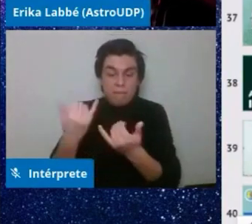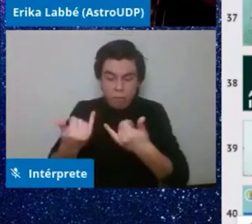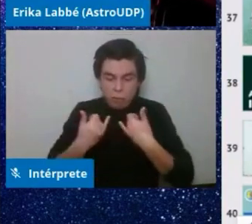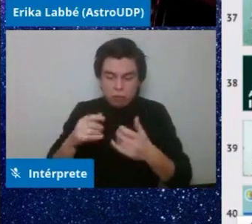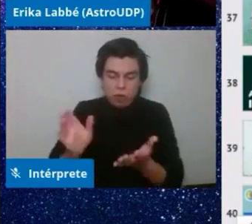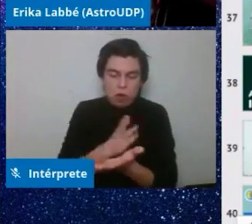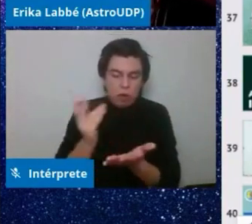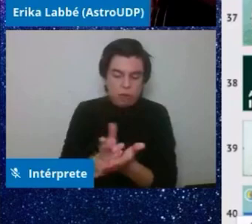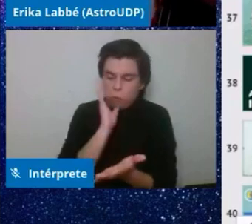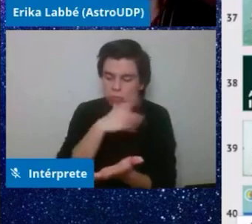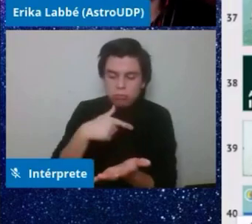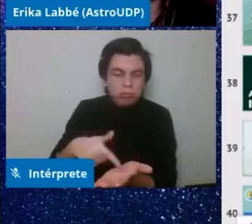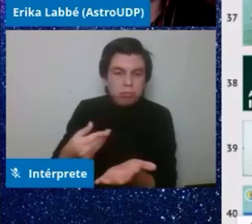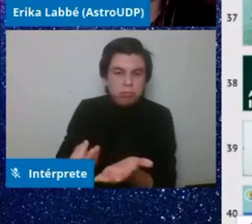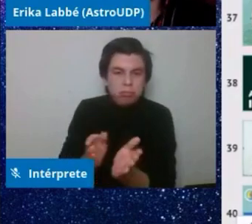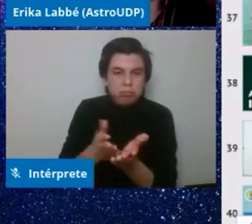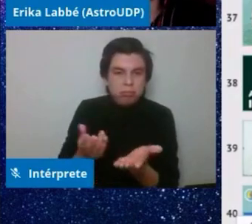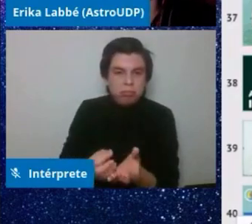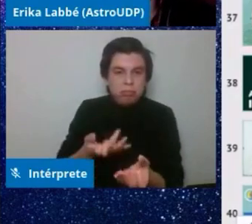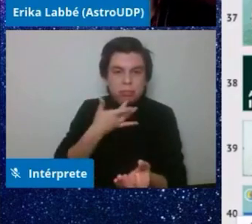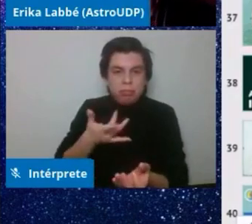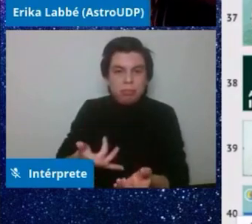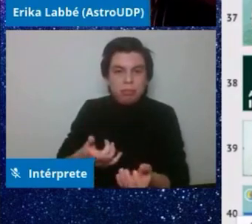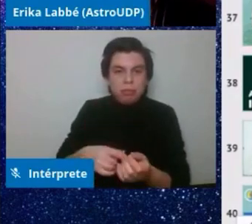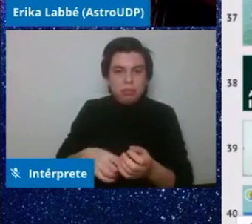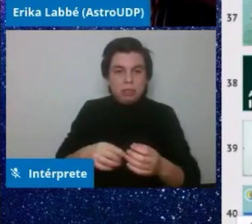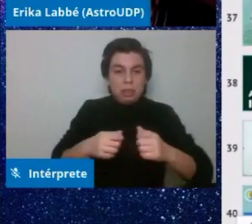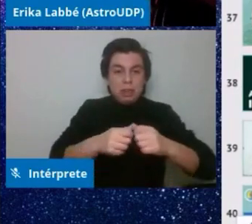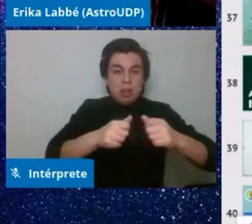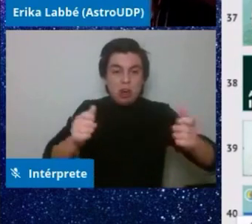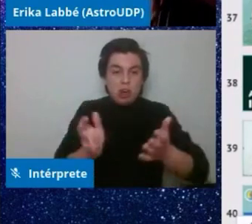Es tan brutal la distancia entre los planetas